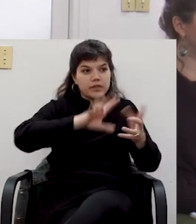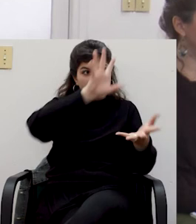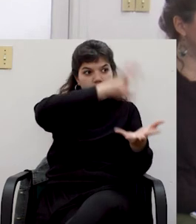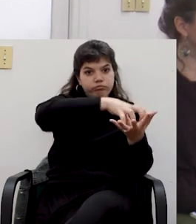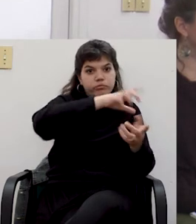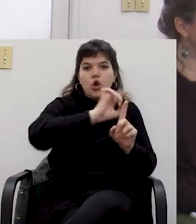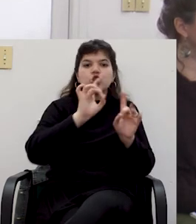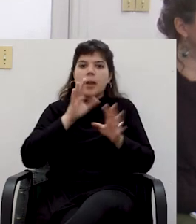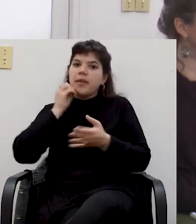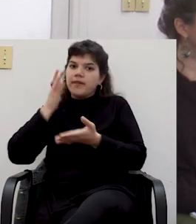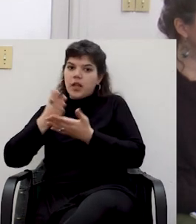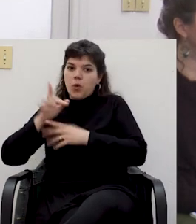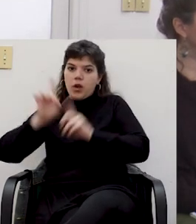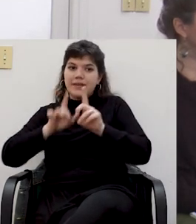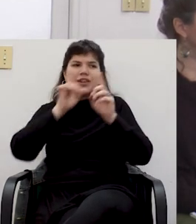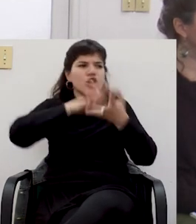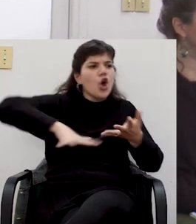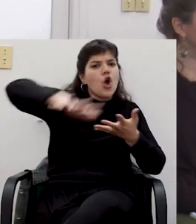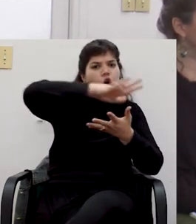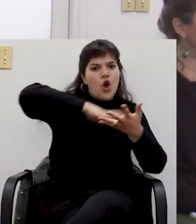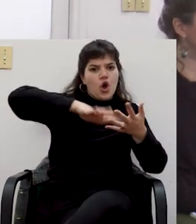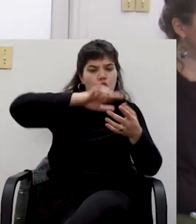Bienestar Universitario, si bien podemos asumir,